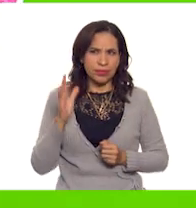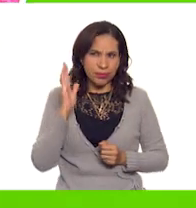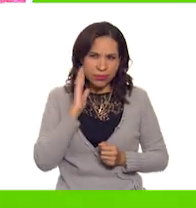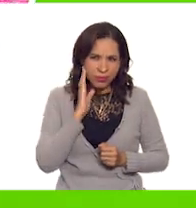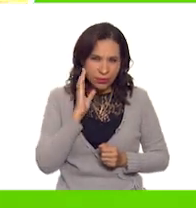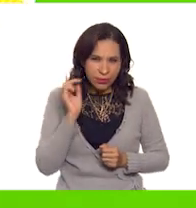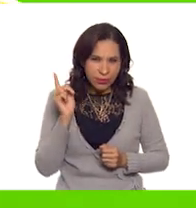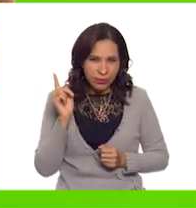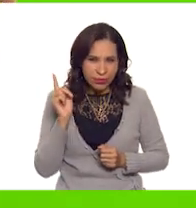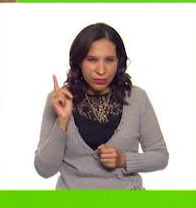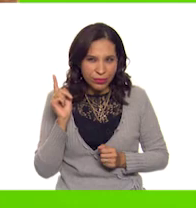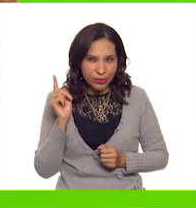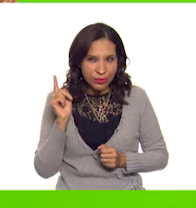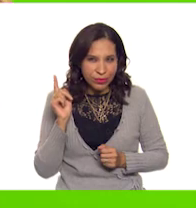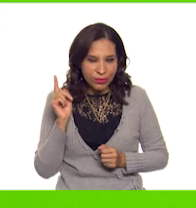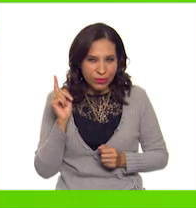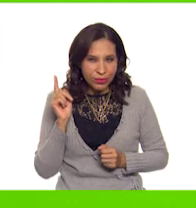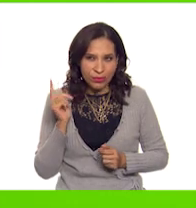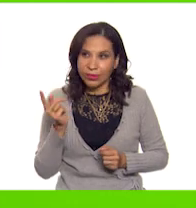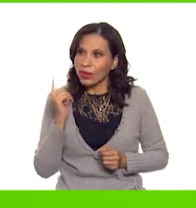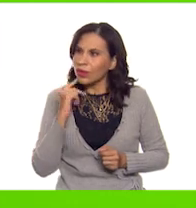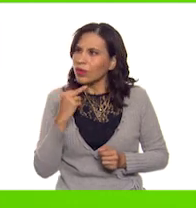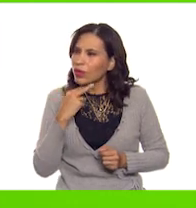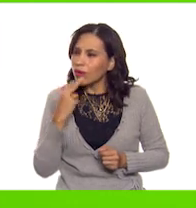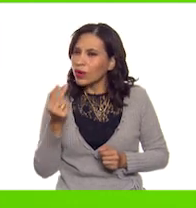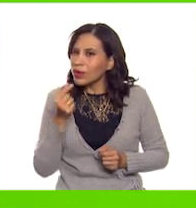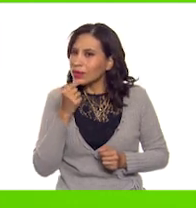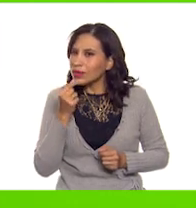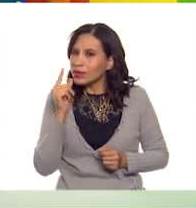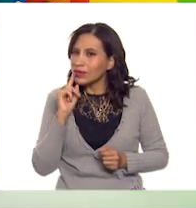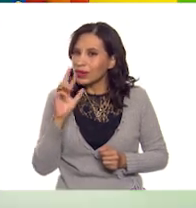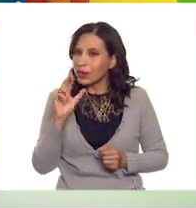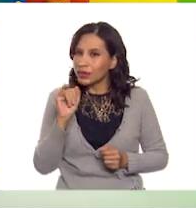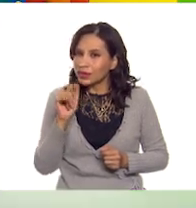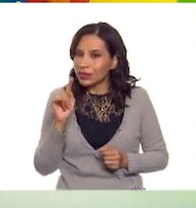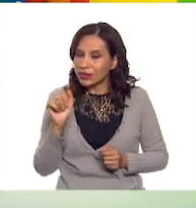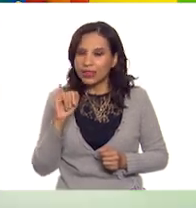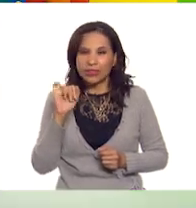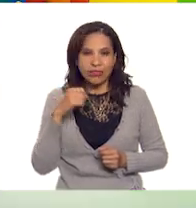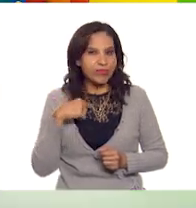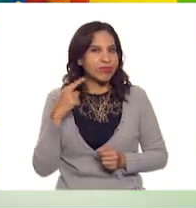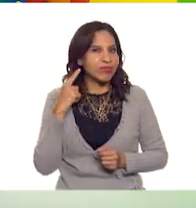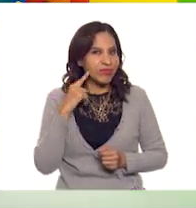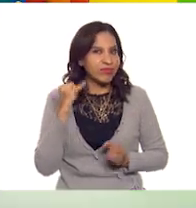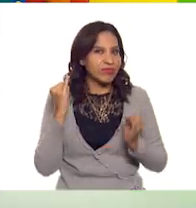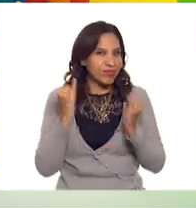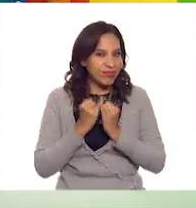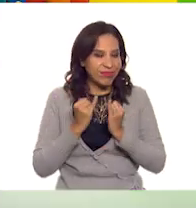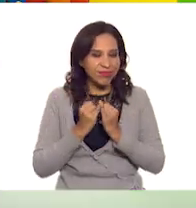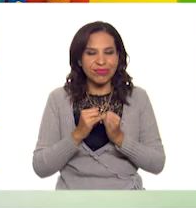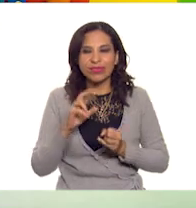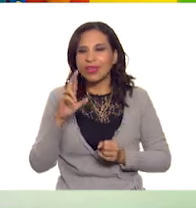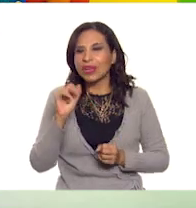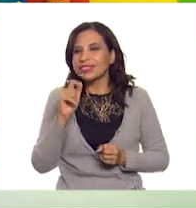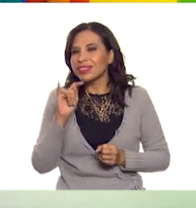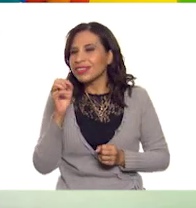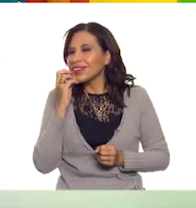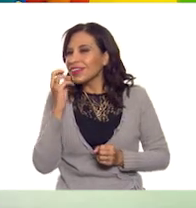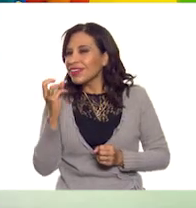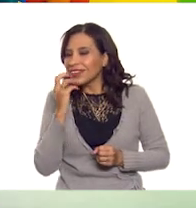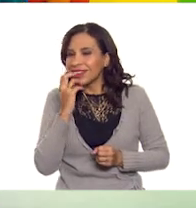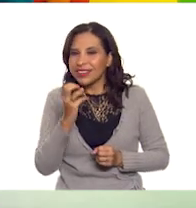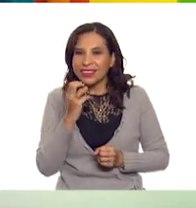oigan. ¿Escucharon? Es la voz de Rosita, ¿verdad? Sí, yo también la escuché. Rosita,